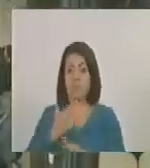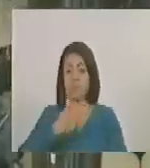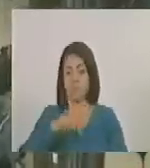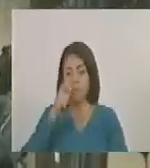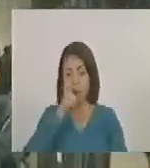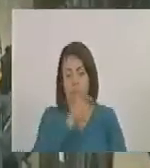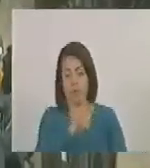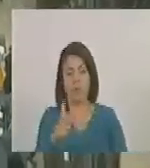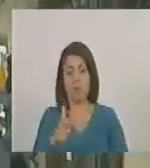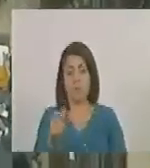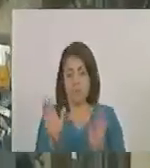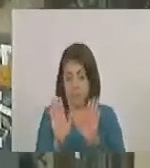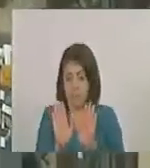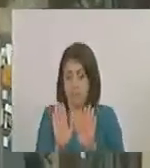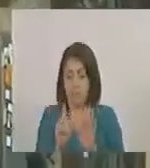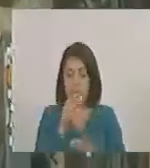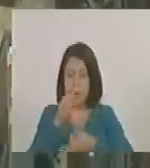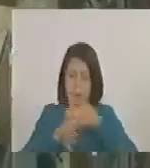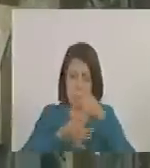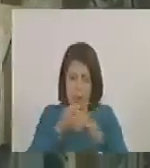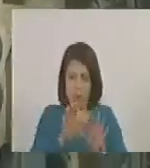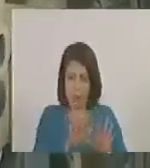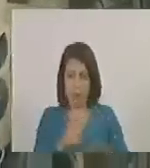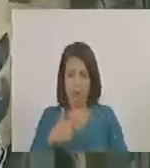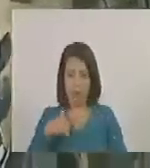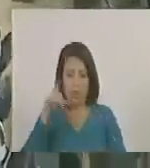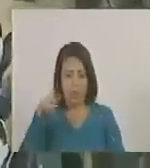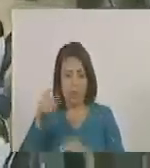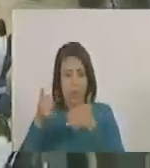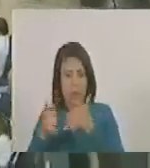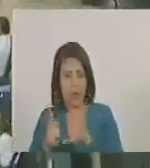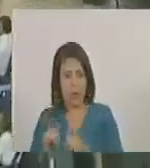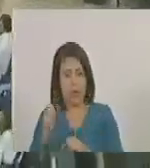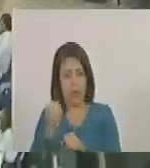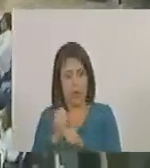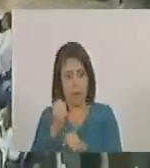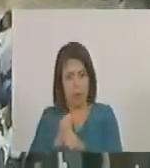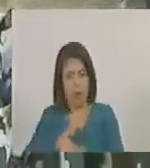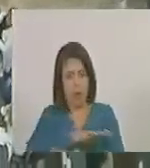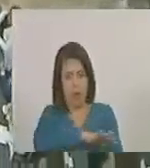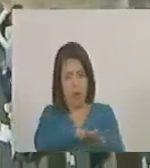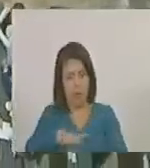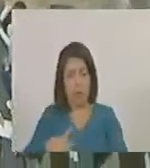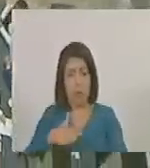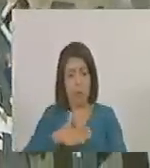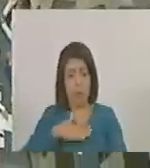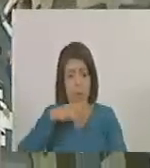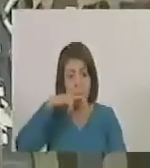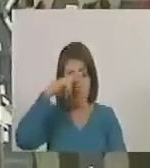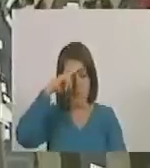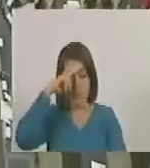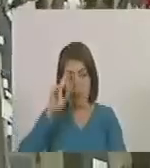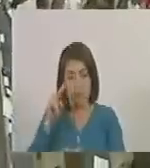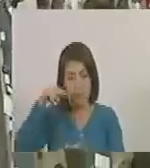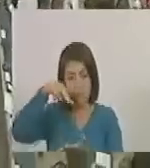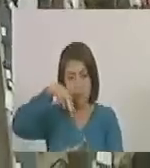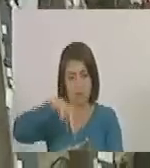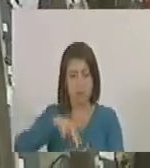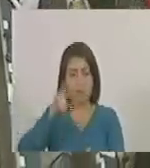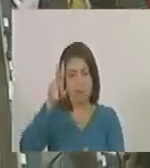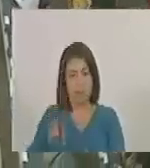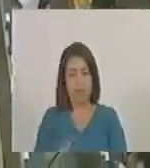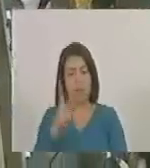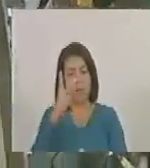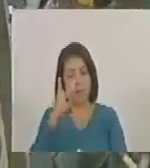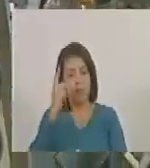pueblo. Voy a hacer un paréntesis para decir que yo también soy hija de campesino, que mi papá se para todos los días y al menos 3 veces